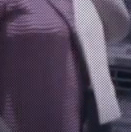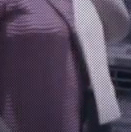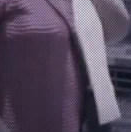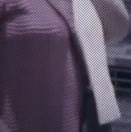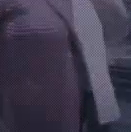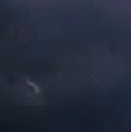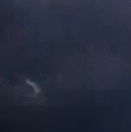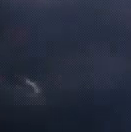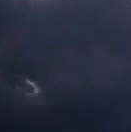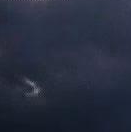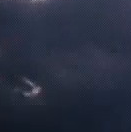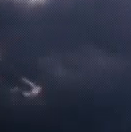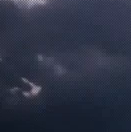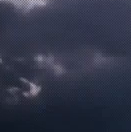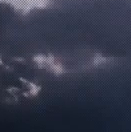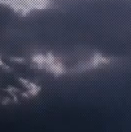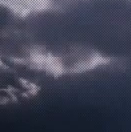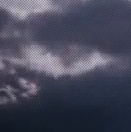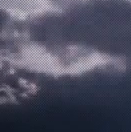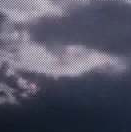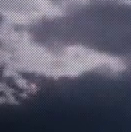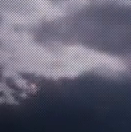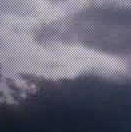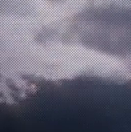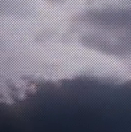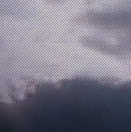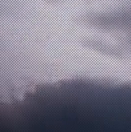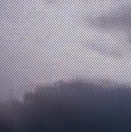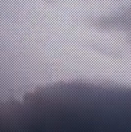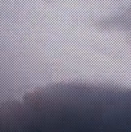ángeles, de Dios siempre tendrán su